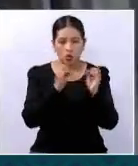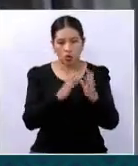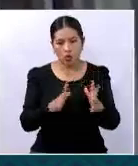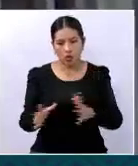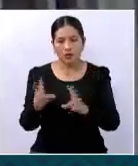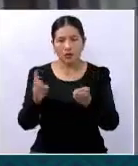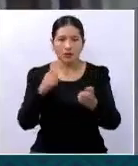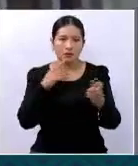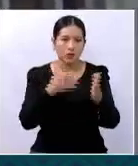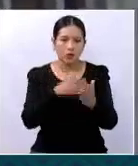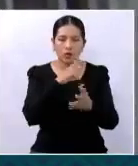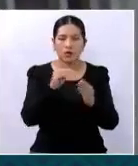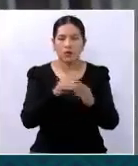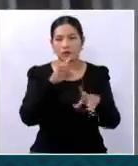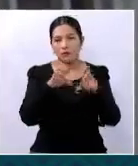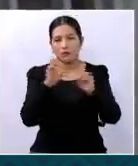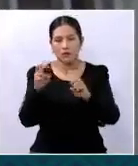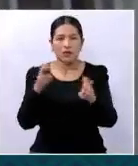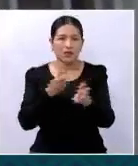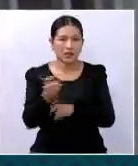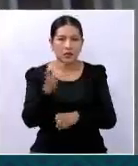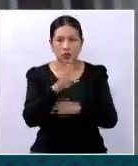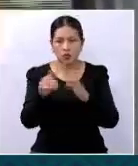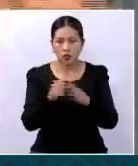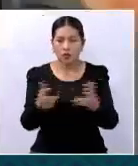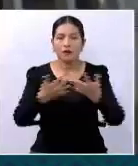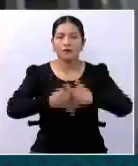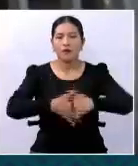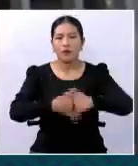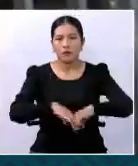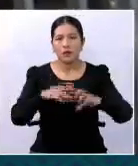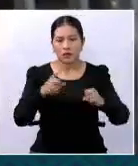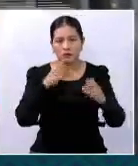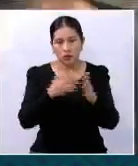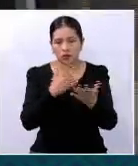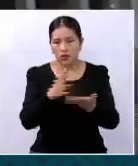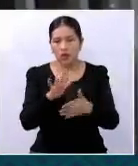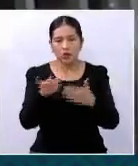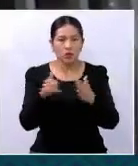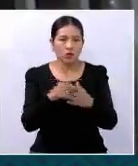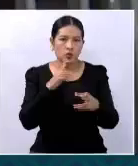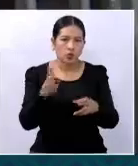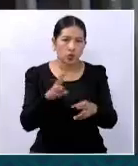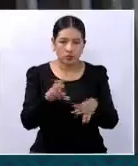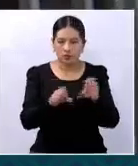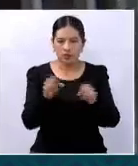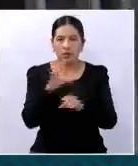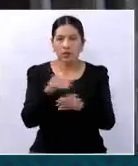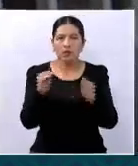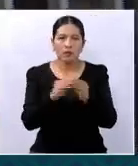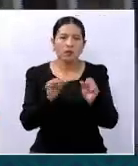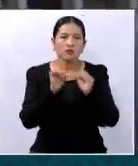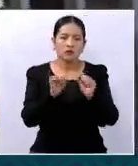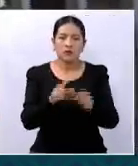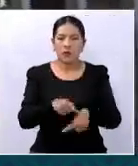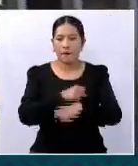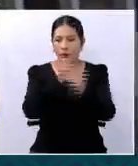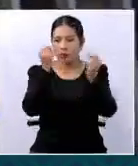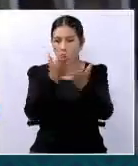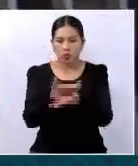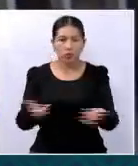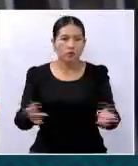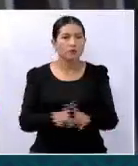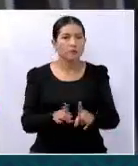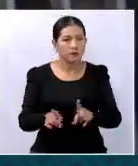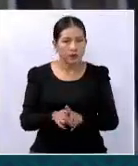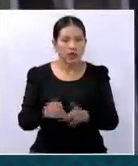criminal, destrucción y deterioro de bienes del Estado, fabricación ilícita, tenencia, porte o portación ilícita de explosivos también, así como